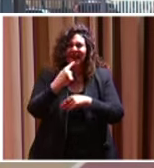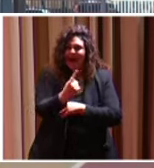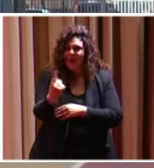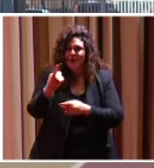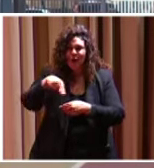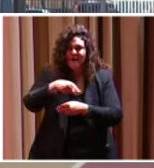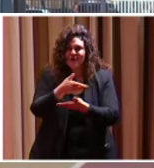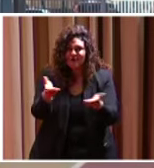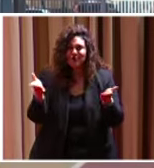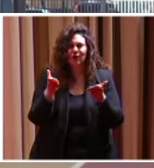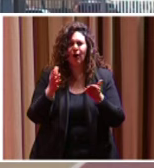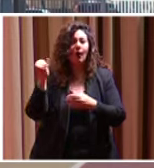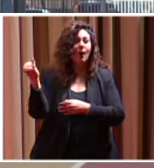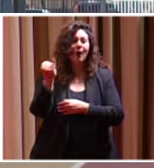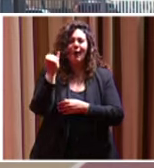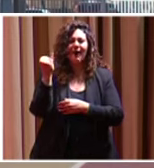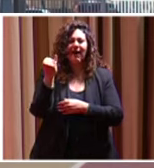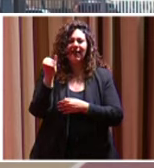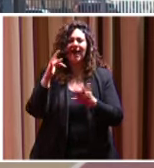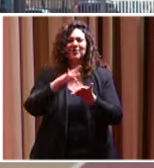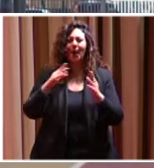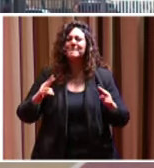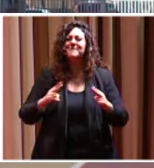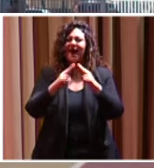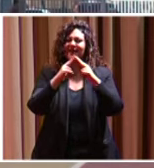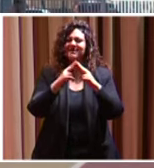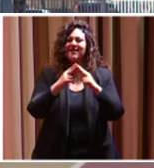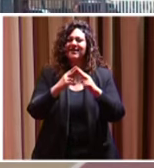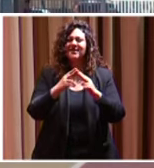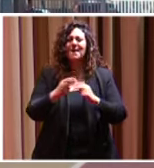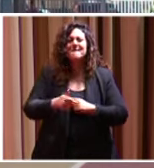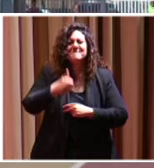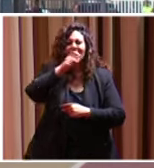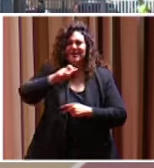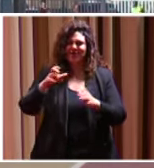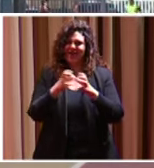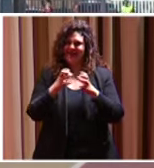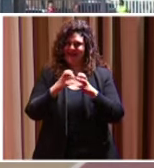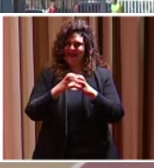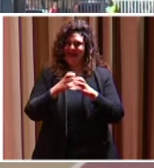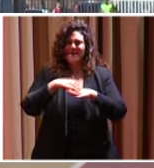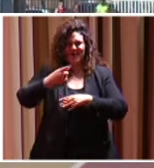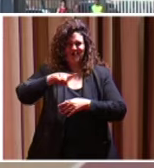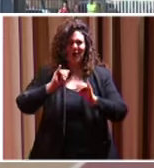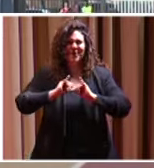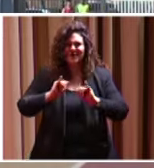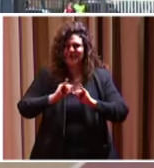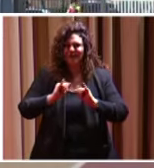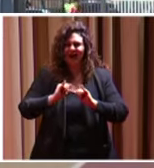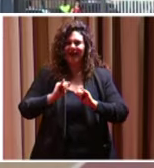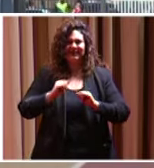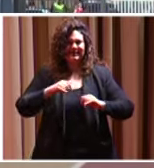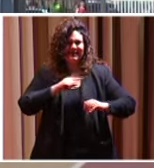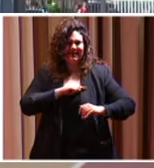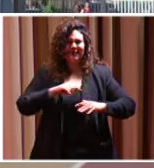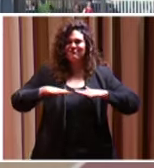de vosotros y ojalá que en París podamos ser muchos más granadinos que os podamos hacer disfrutar y sobre todo vibrar